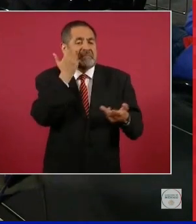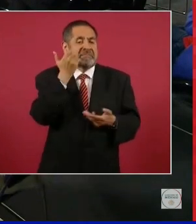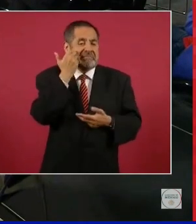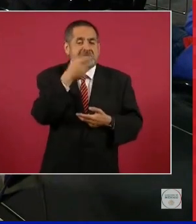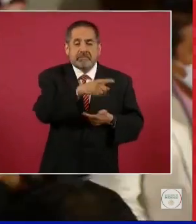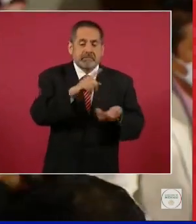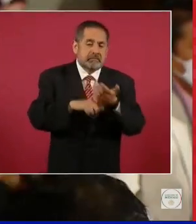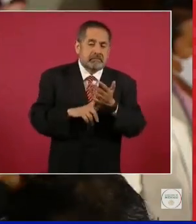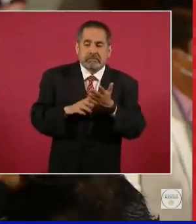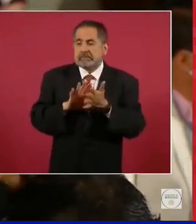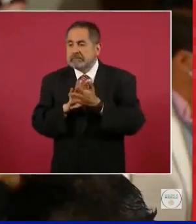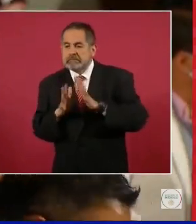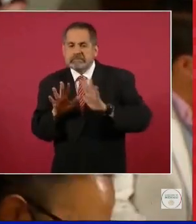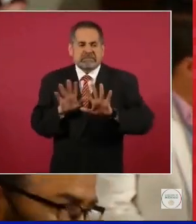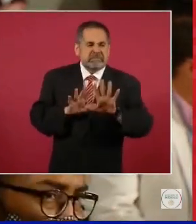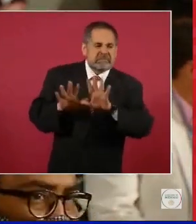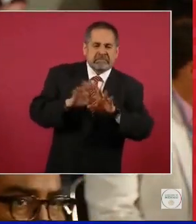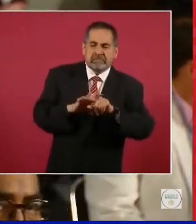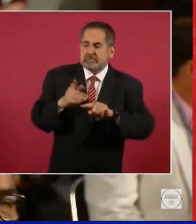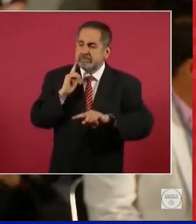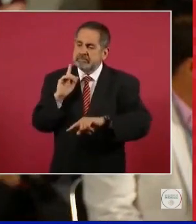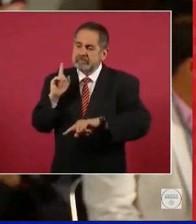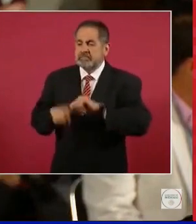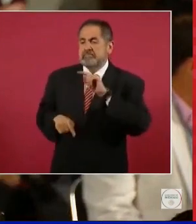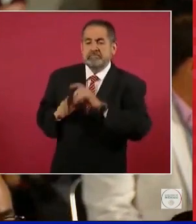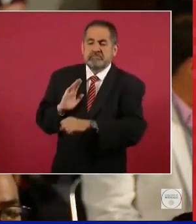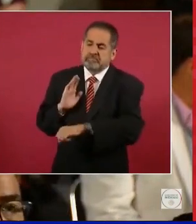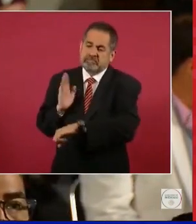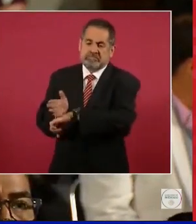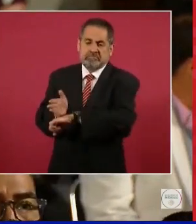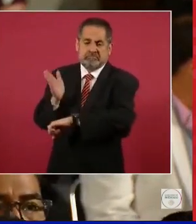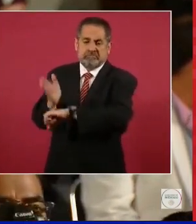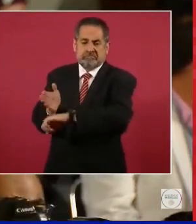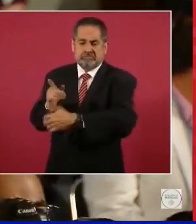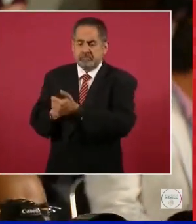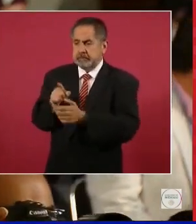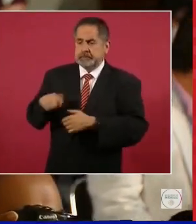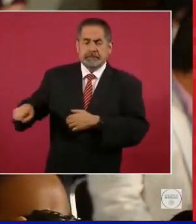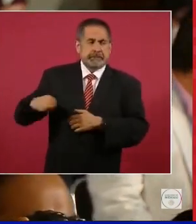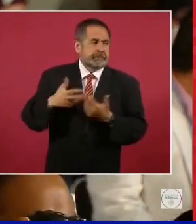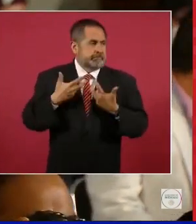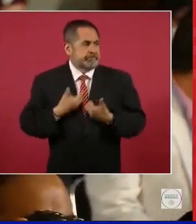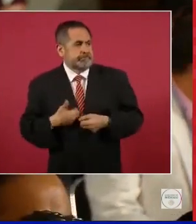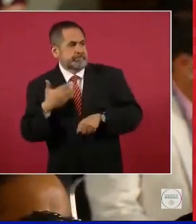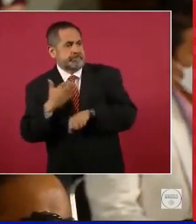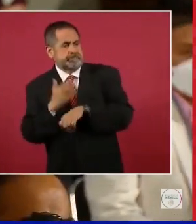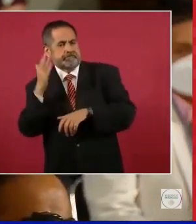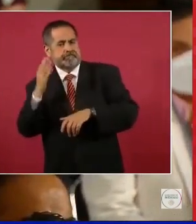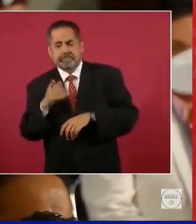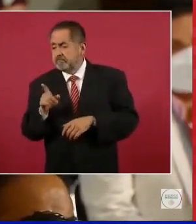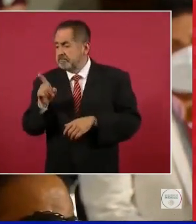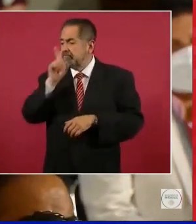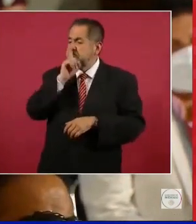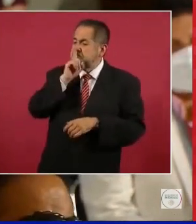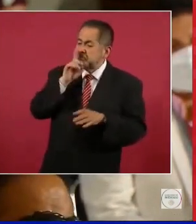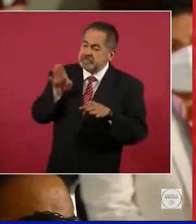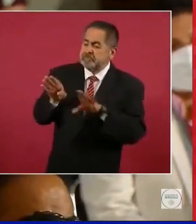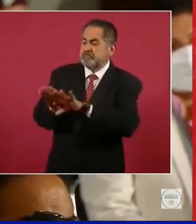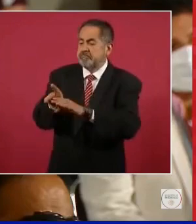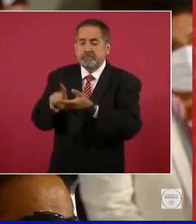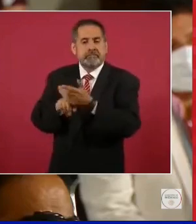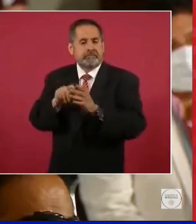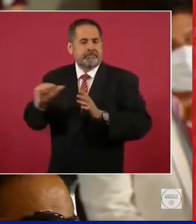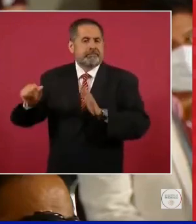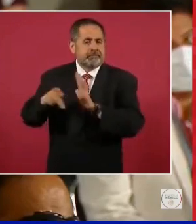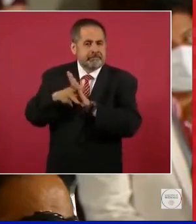estos vericuetos para tratar de de alguna manera ir censurando a